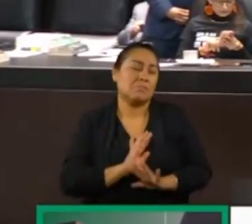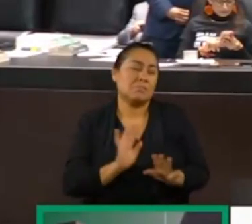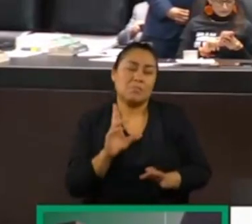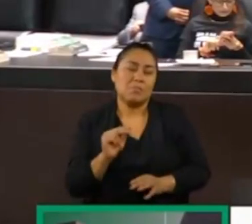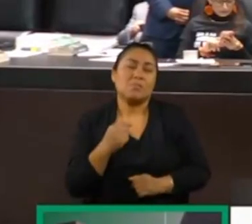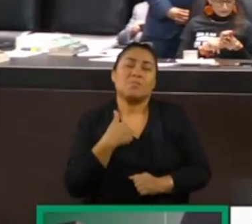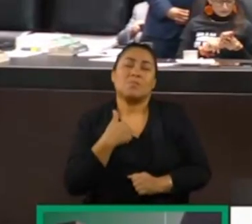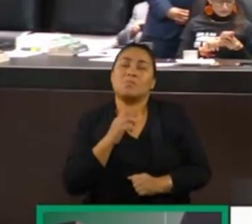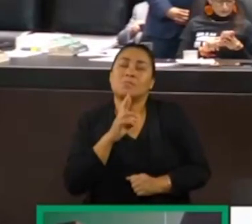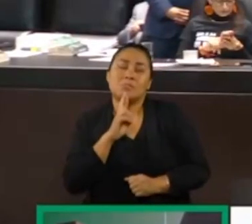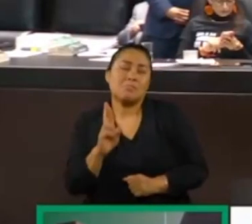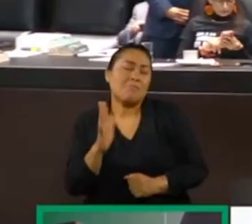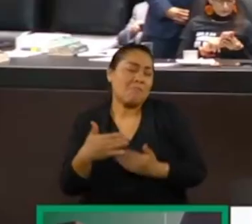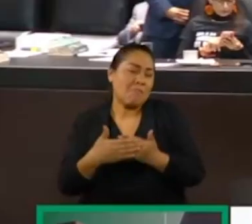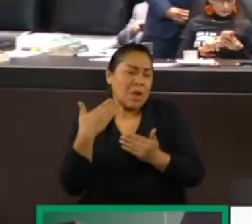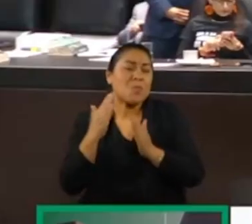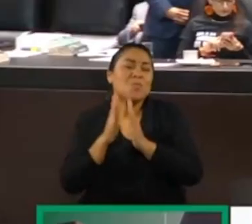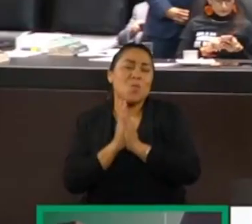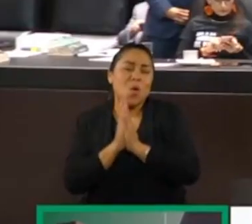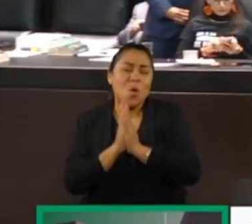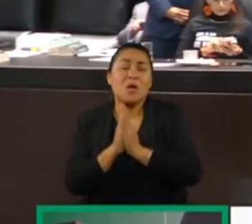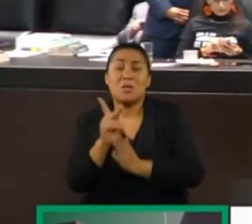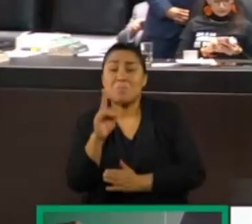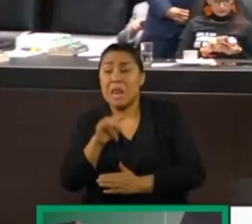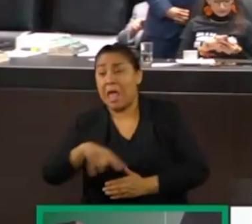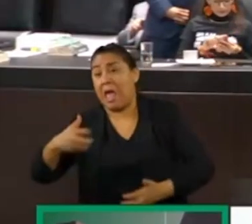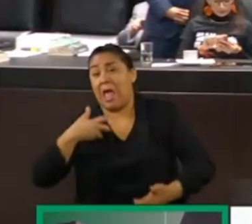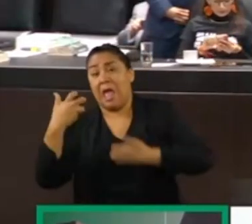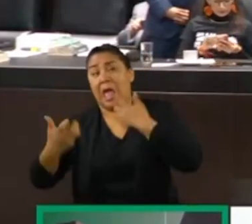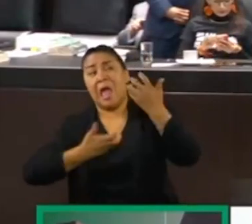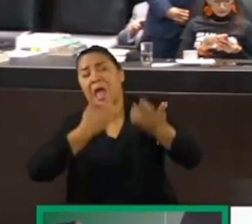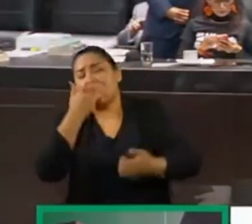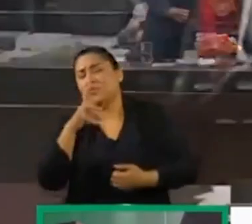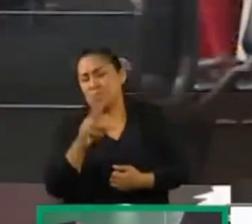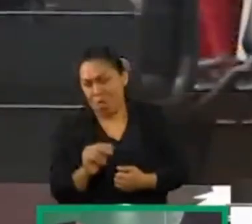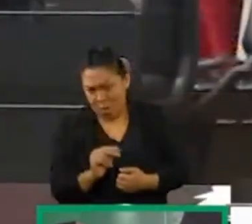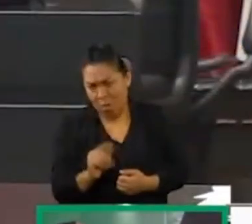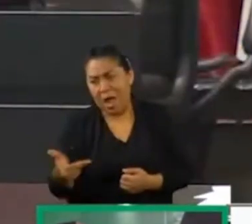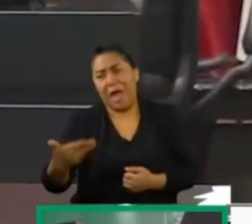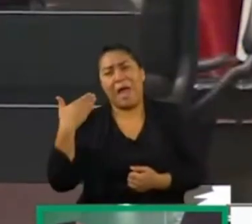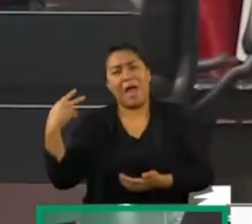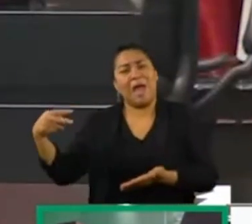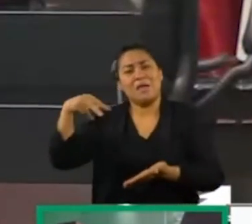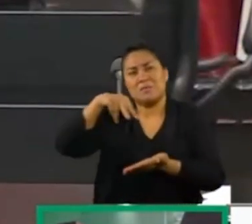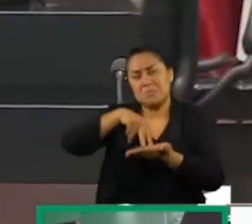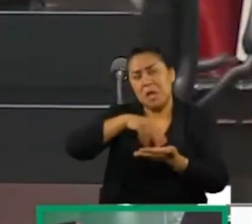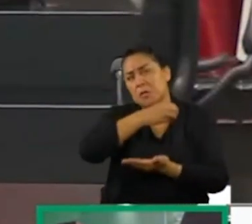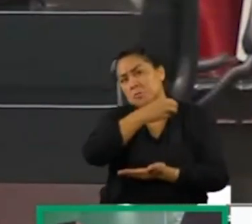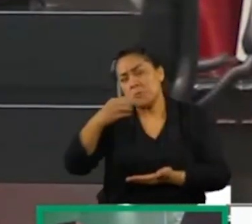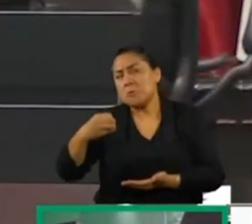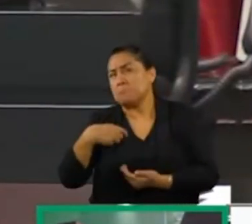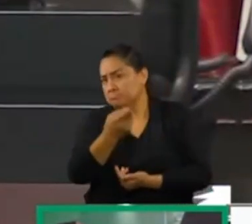tienen por qué gritar la fracción del PRI. Se les respetó en su intervención.